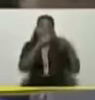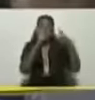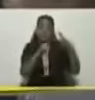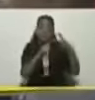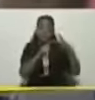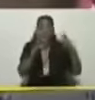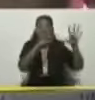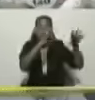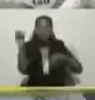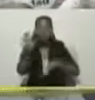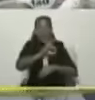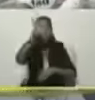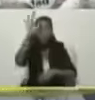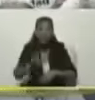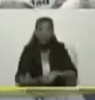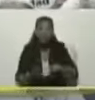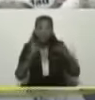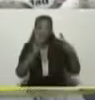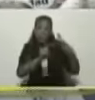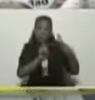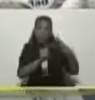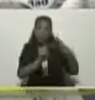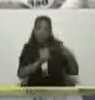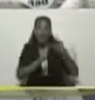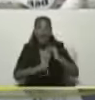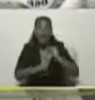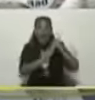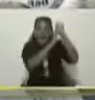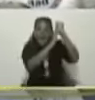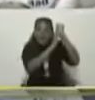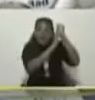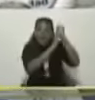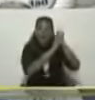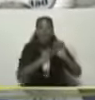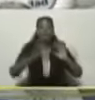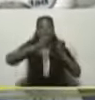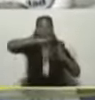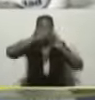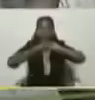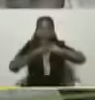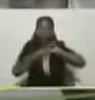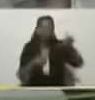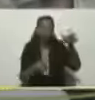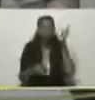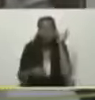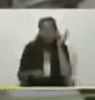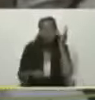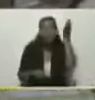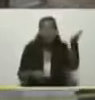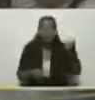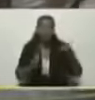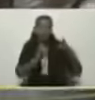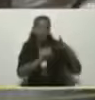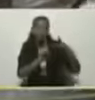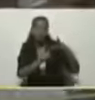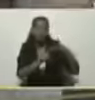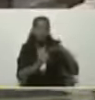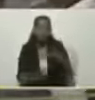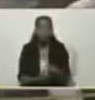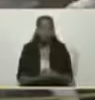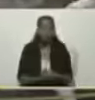El 80% de las lideresas de los CLAP, mujeres.